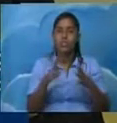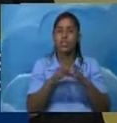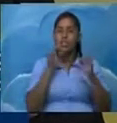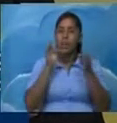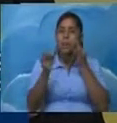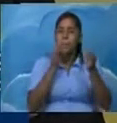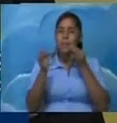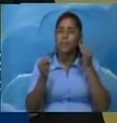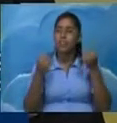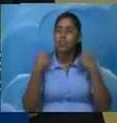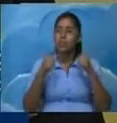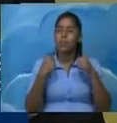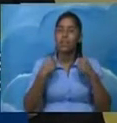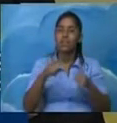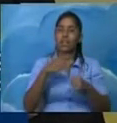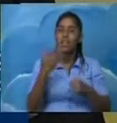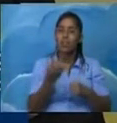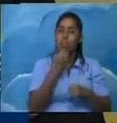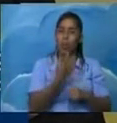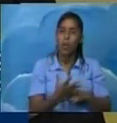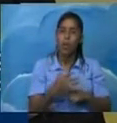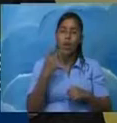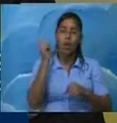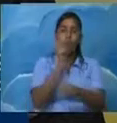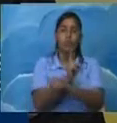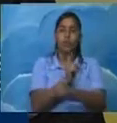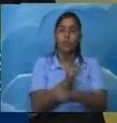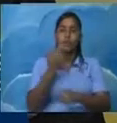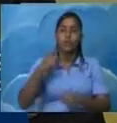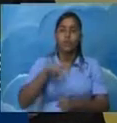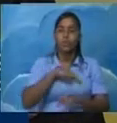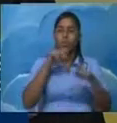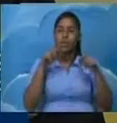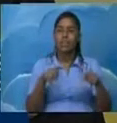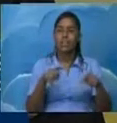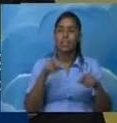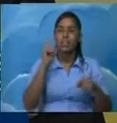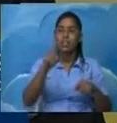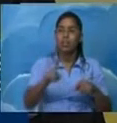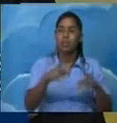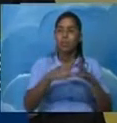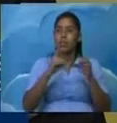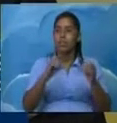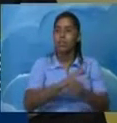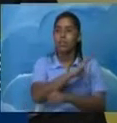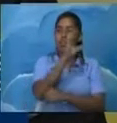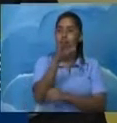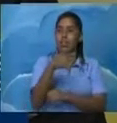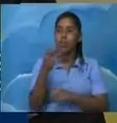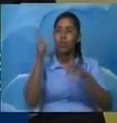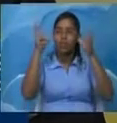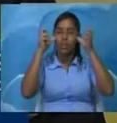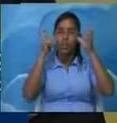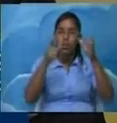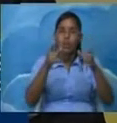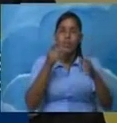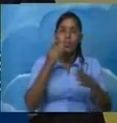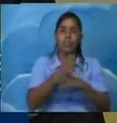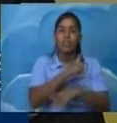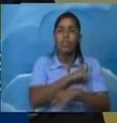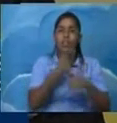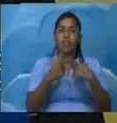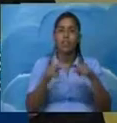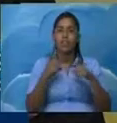aplicación práctica que nos sirva no solamente a nosotros aquí, sino también al cielote, a los que oyen, Dios, a través de las